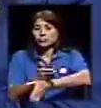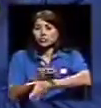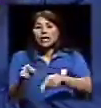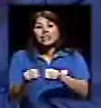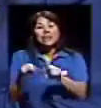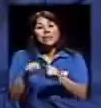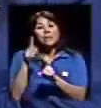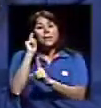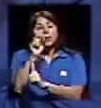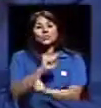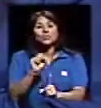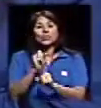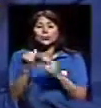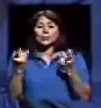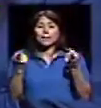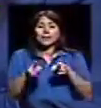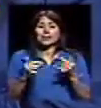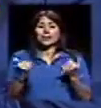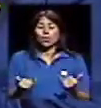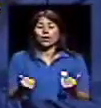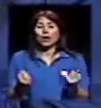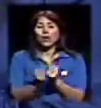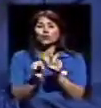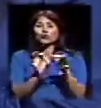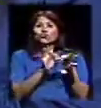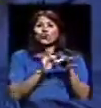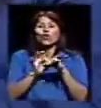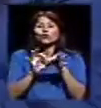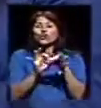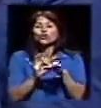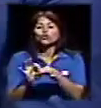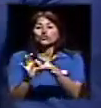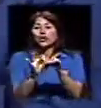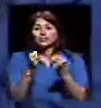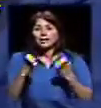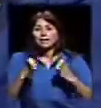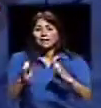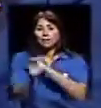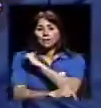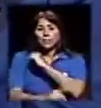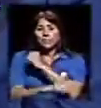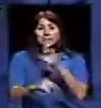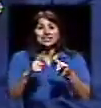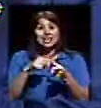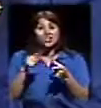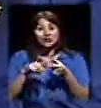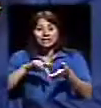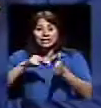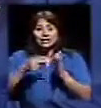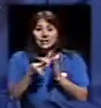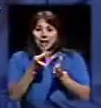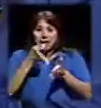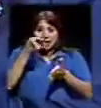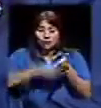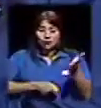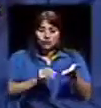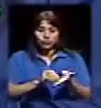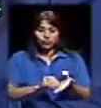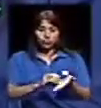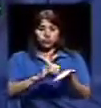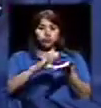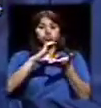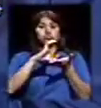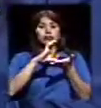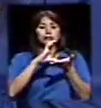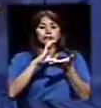socios estratégicos que internacionalmente tiene el país. Entonces, la carga va disminuyendo y esto es recurrente a partir del